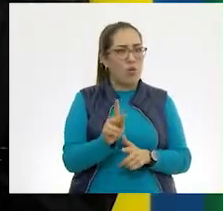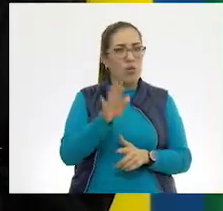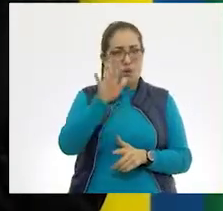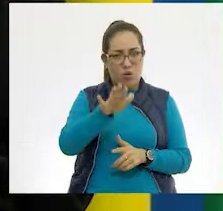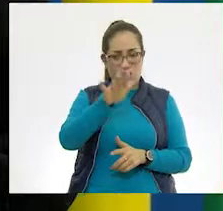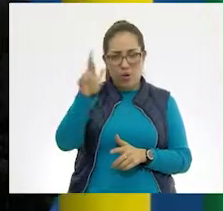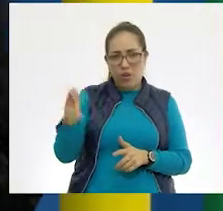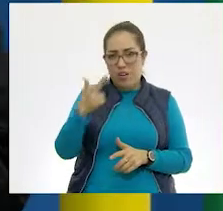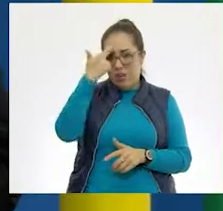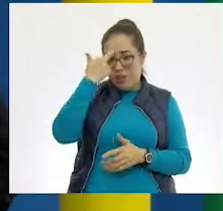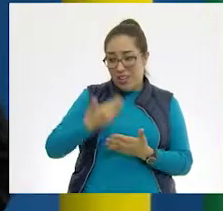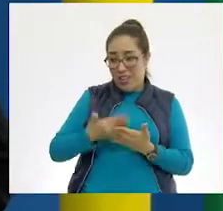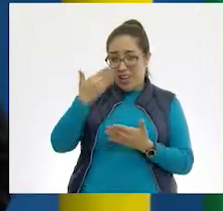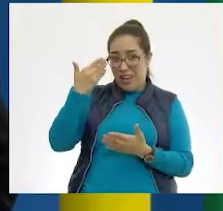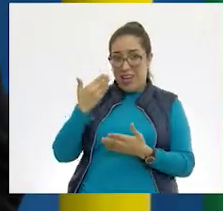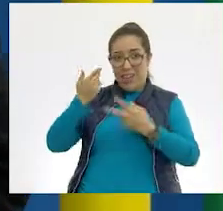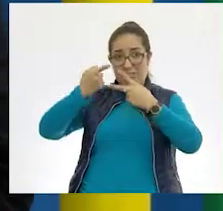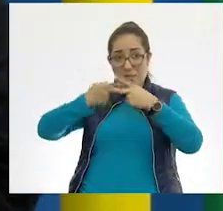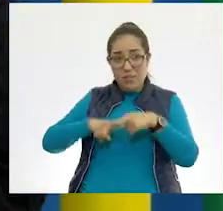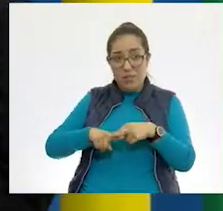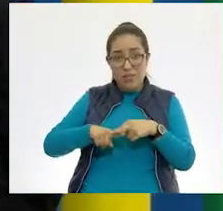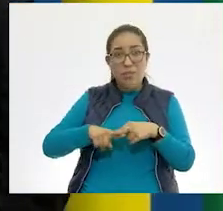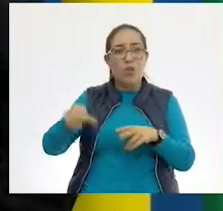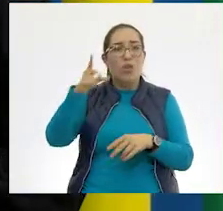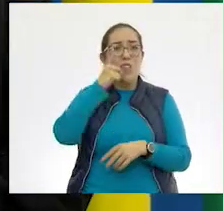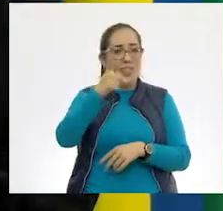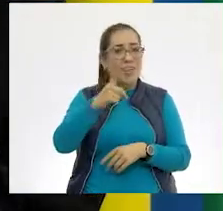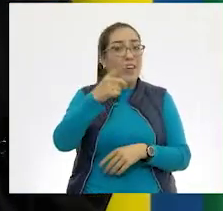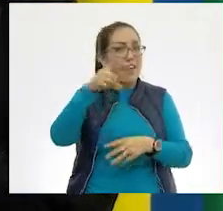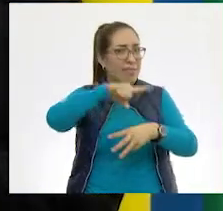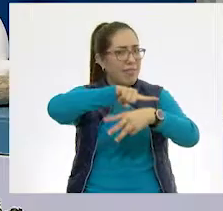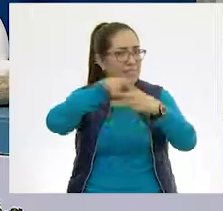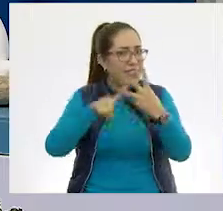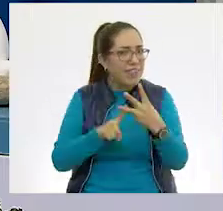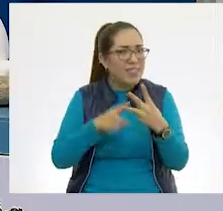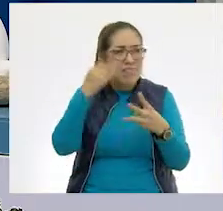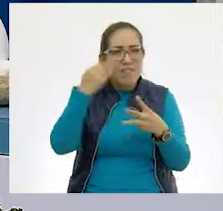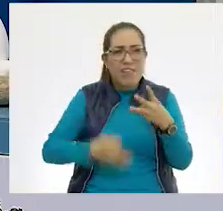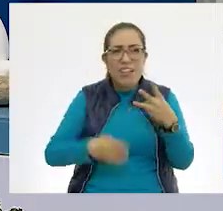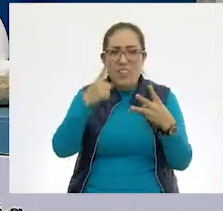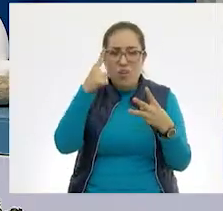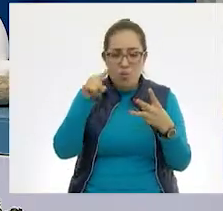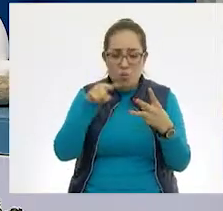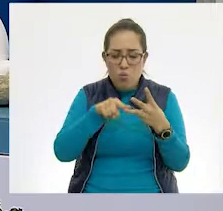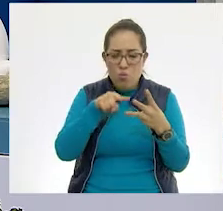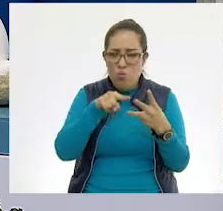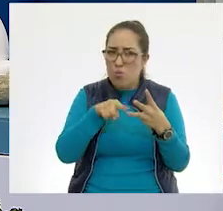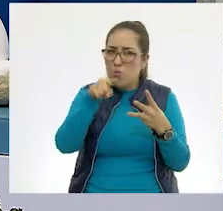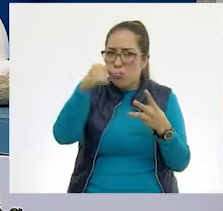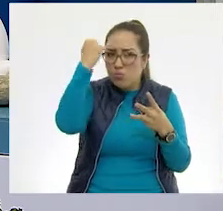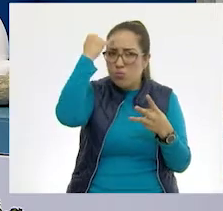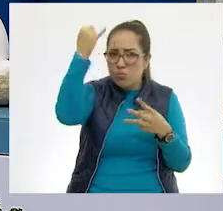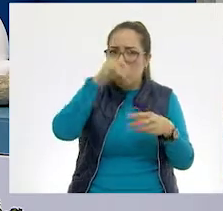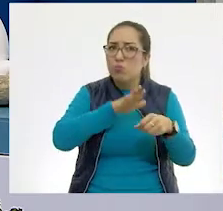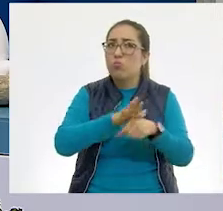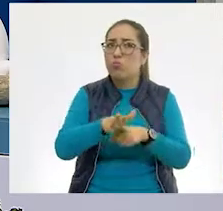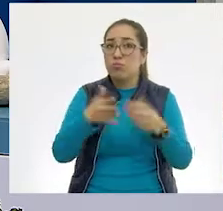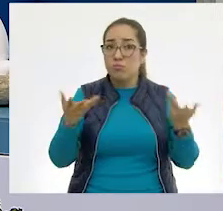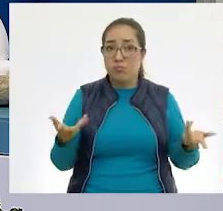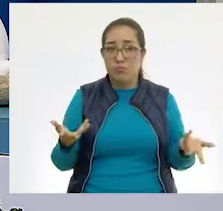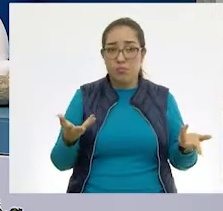¿recuerdas que al inicio del programa mencioné que eran 3? ¿Sí? ¿Tienes alguna idea de cuál es ese otro grupo?